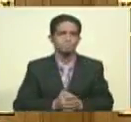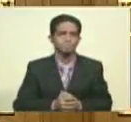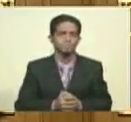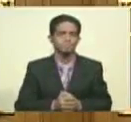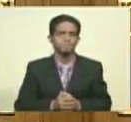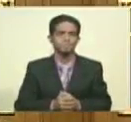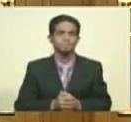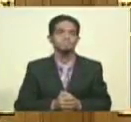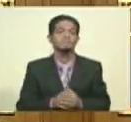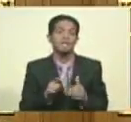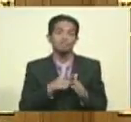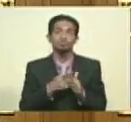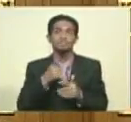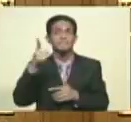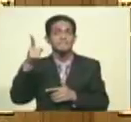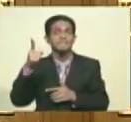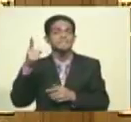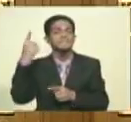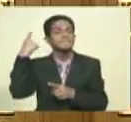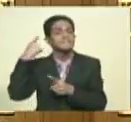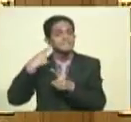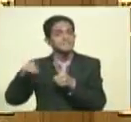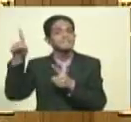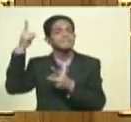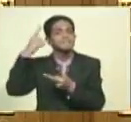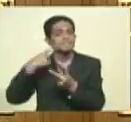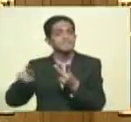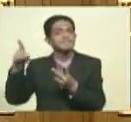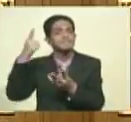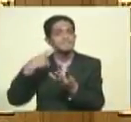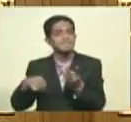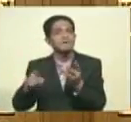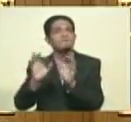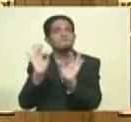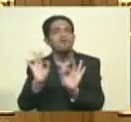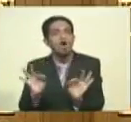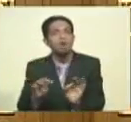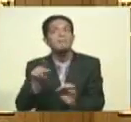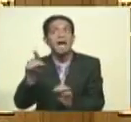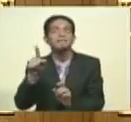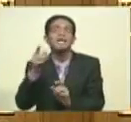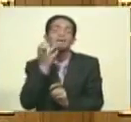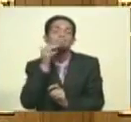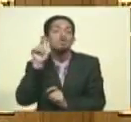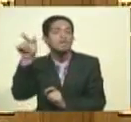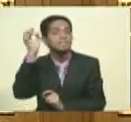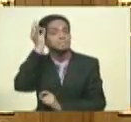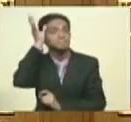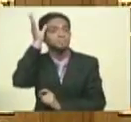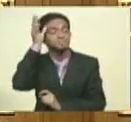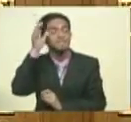y lo han ido aplicando de diferentes formas. De ahí surgió el golpe de Estado del 2002.